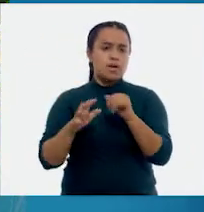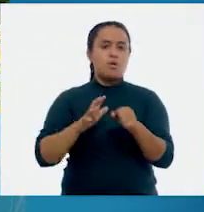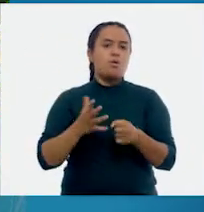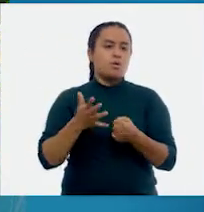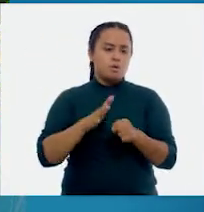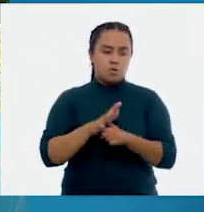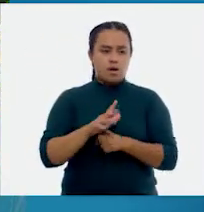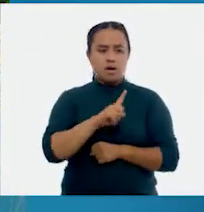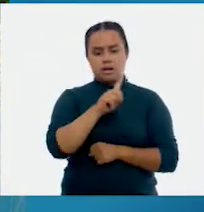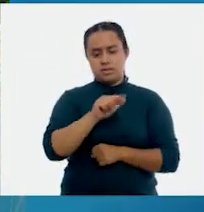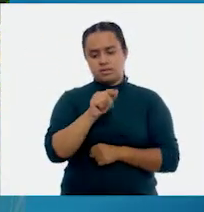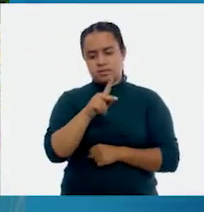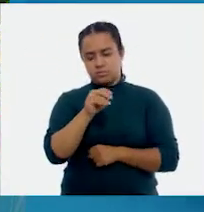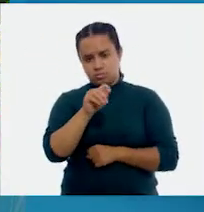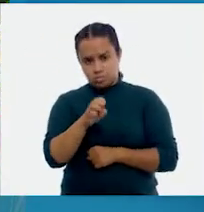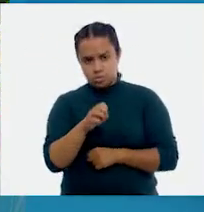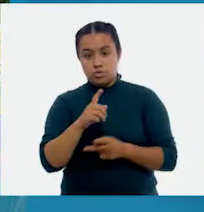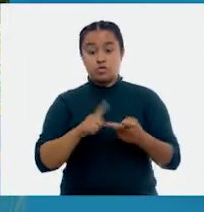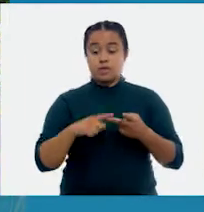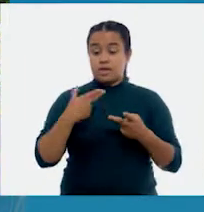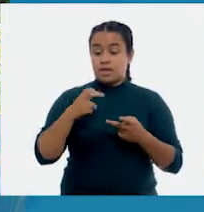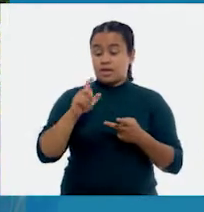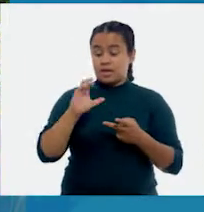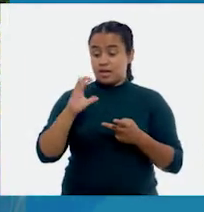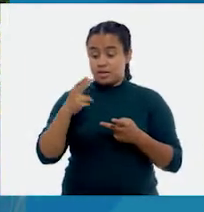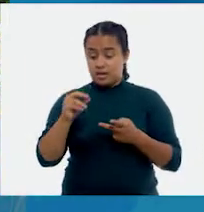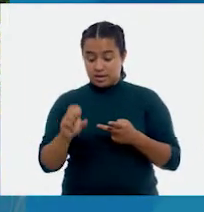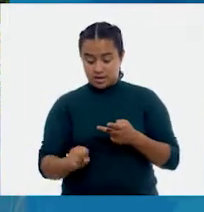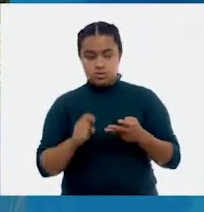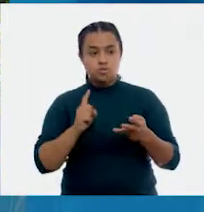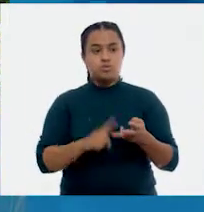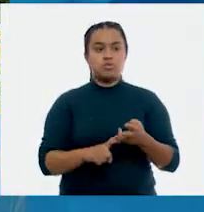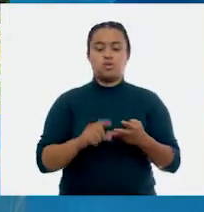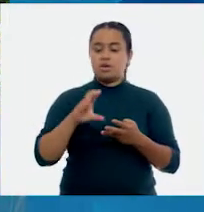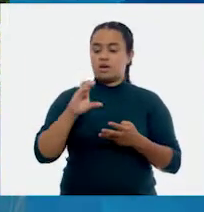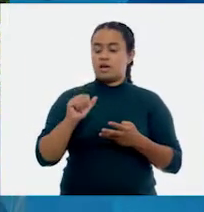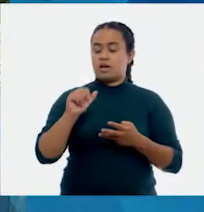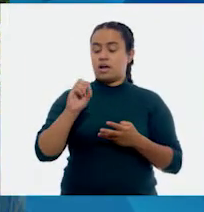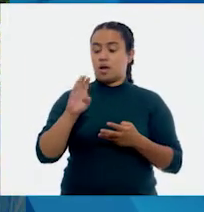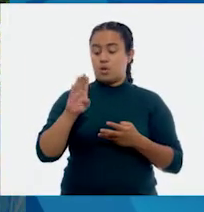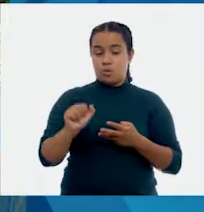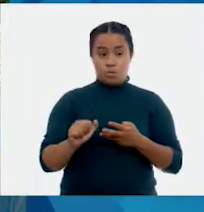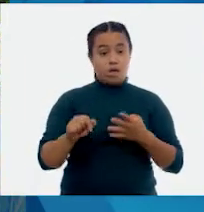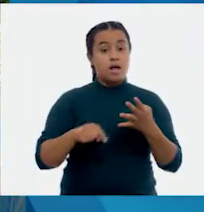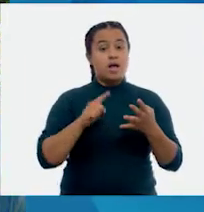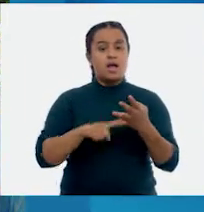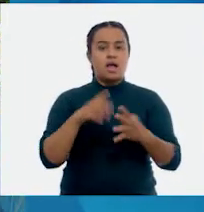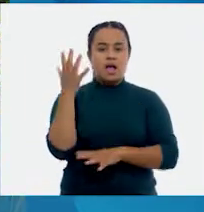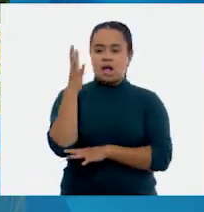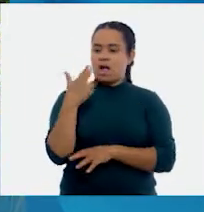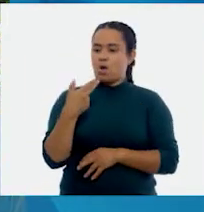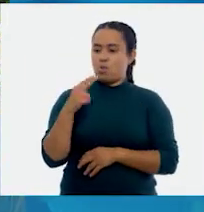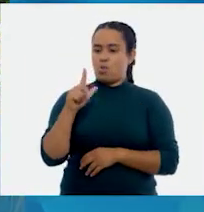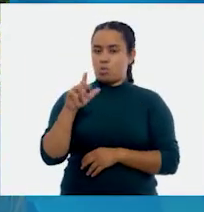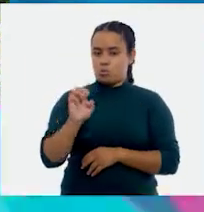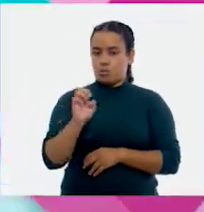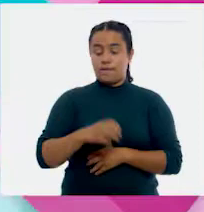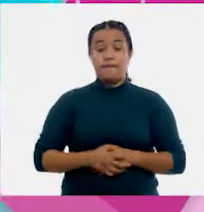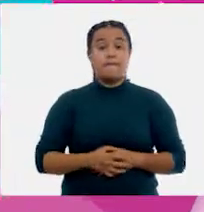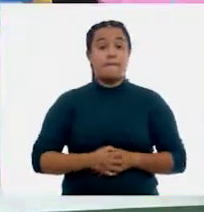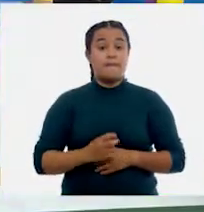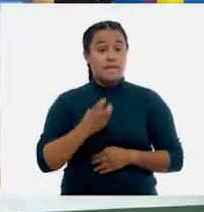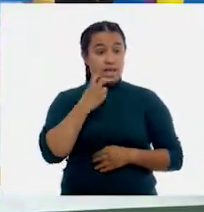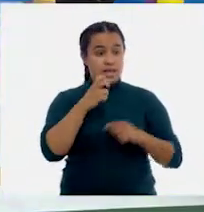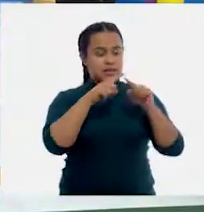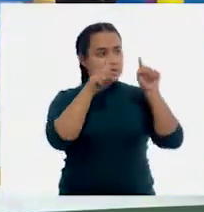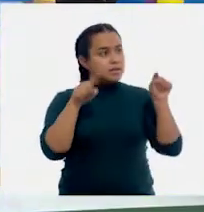el zapote, los helechos, el árbol de caoba y, bueno, el árbol de hule. Pues la verdad es que con este